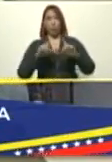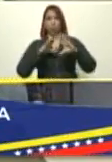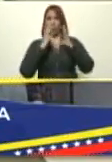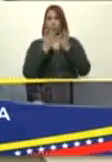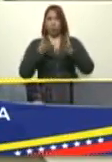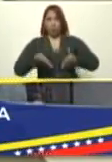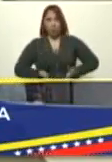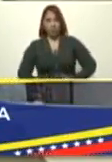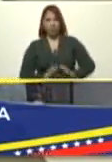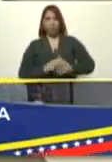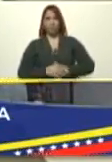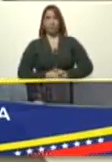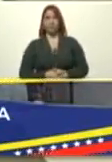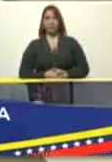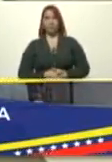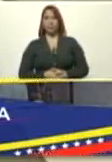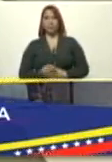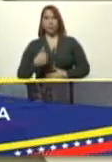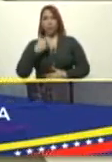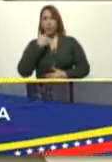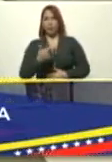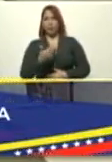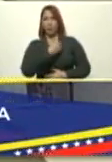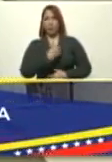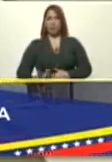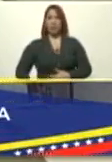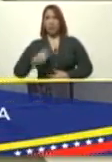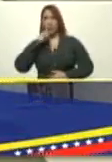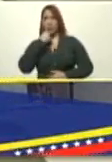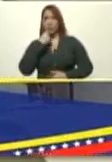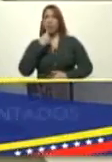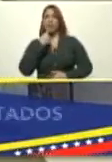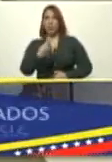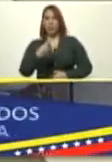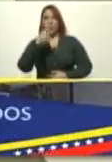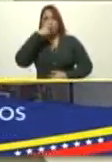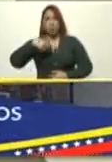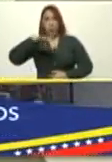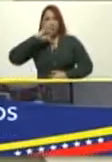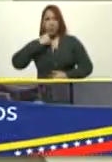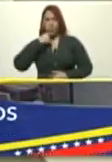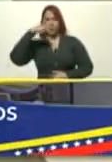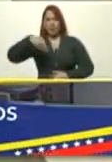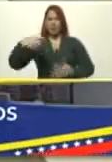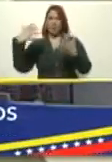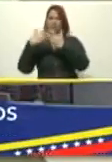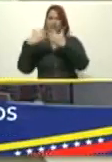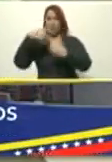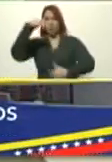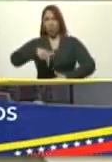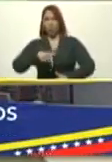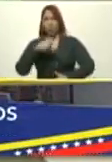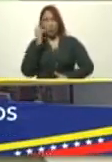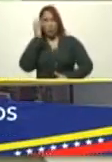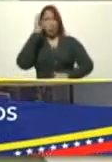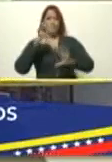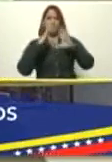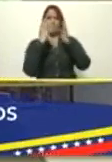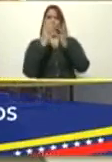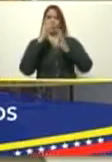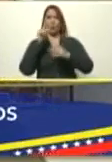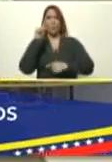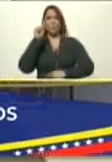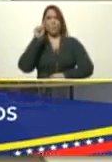naciendo. Y yo le digo al presidente Putin y le digo a Rusia, de estas batallas de hoy surgirá el mundo del